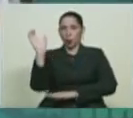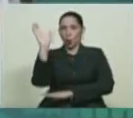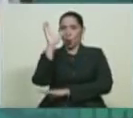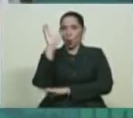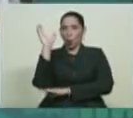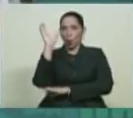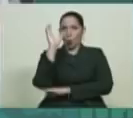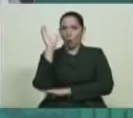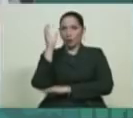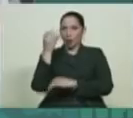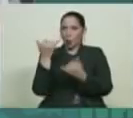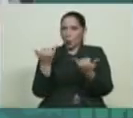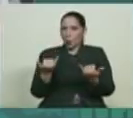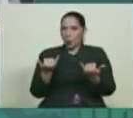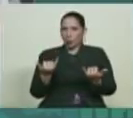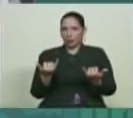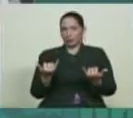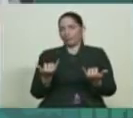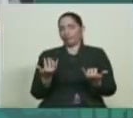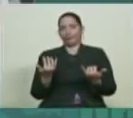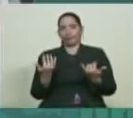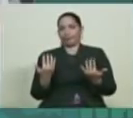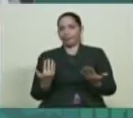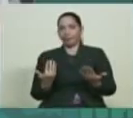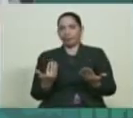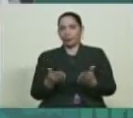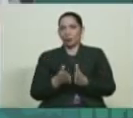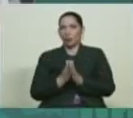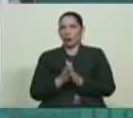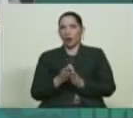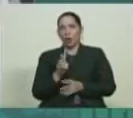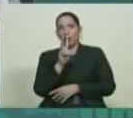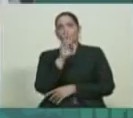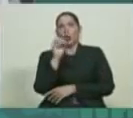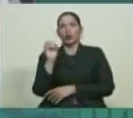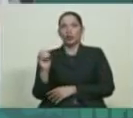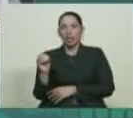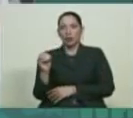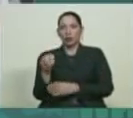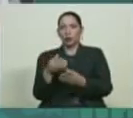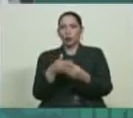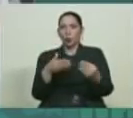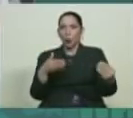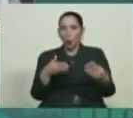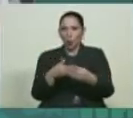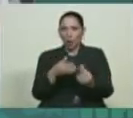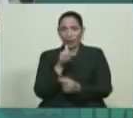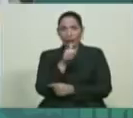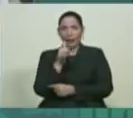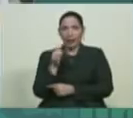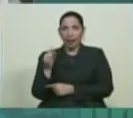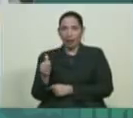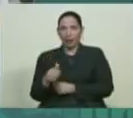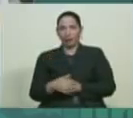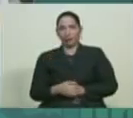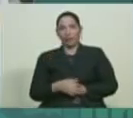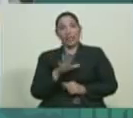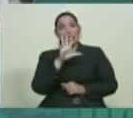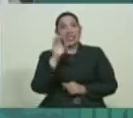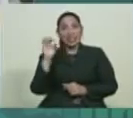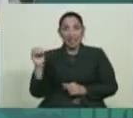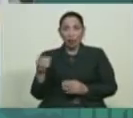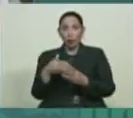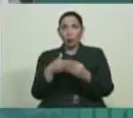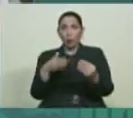en los actuales momentos a $200 cada carnet, a $300 cada carnet, hasta $500